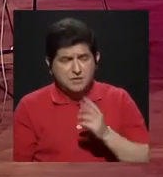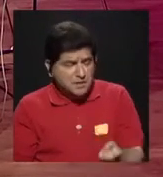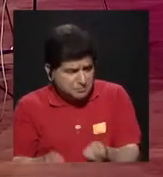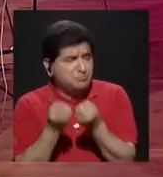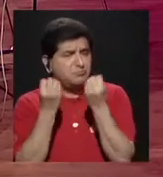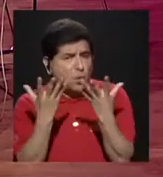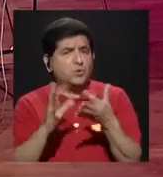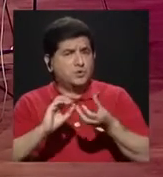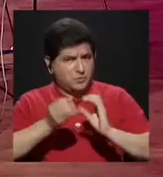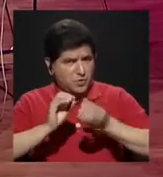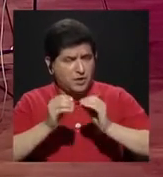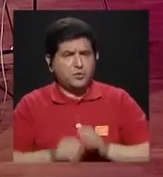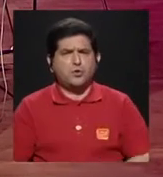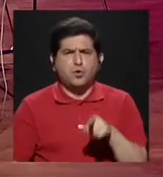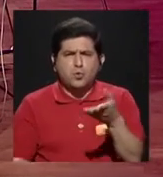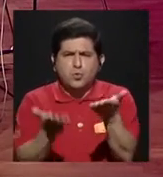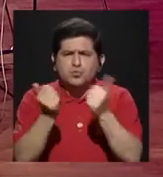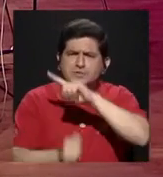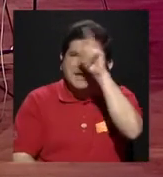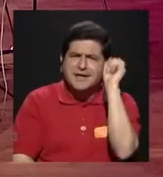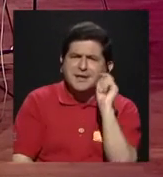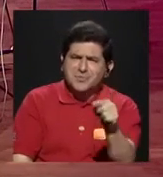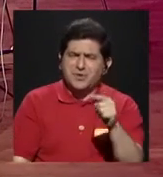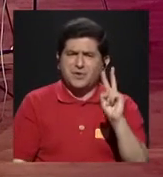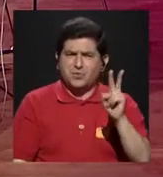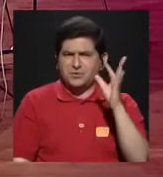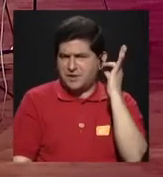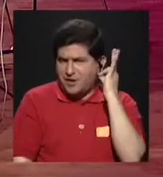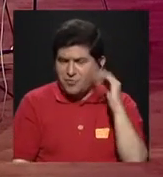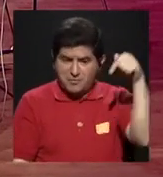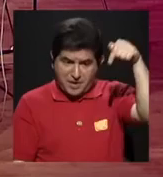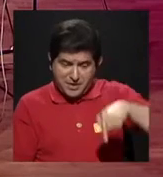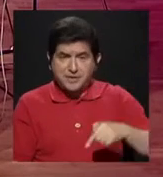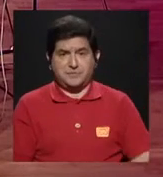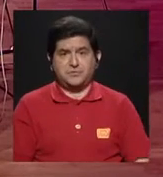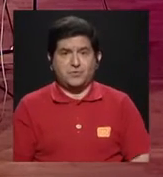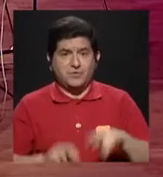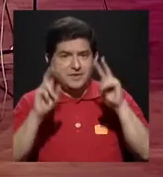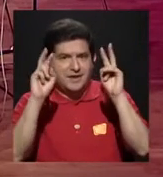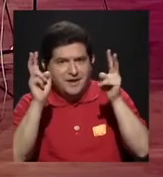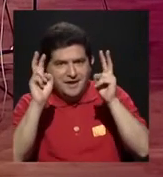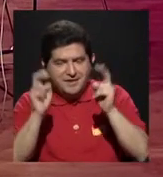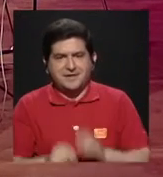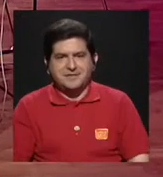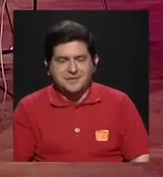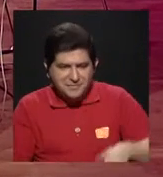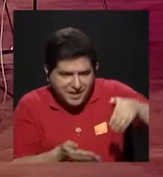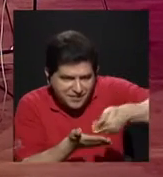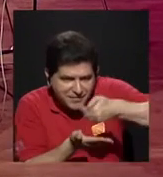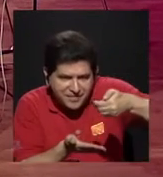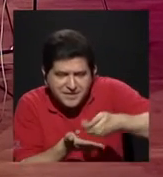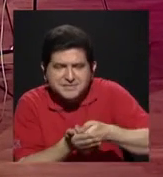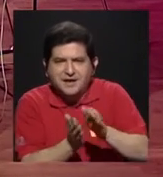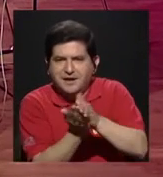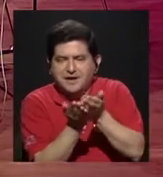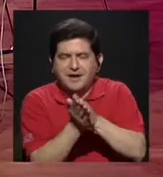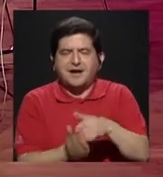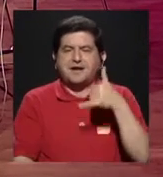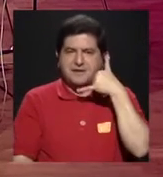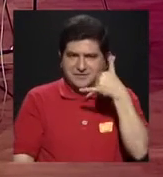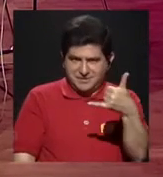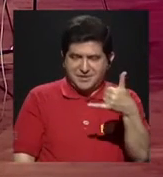muchas. Si usted quiere hacer alguna pregunta a las compañeras que están hoy sobre la extracción de moluscos, puede llamarnos al